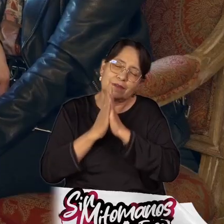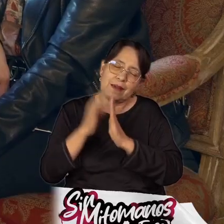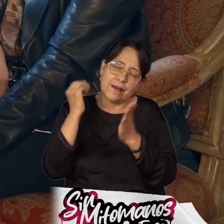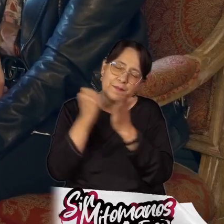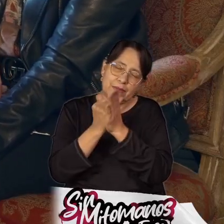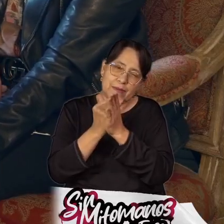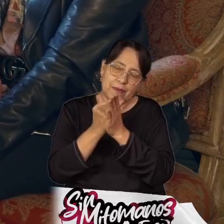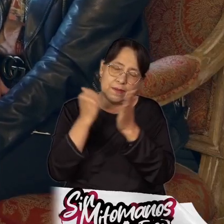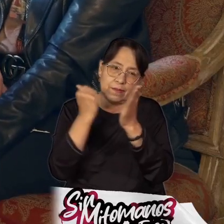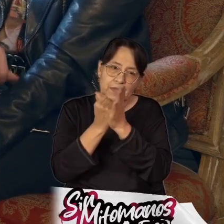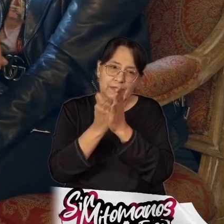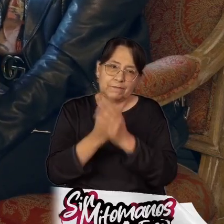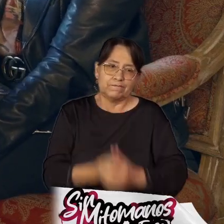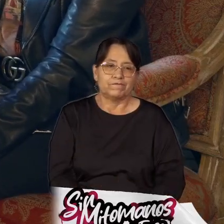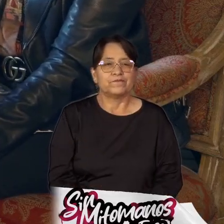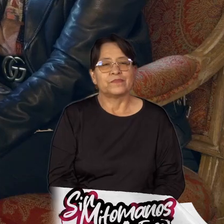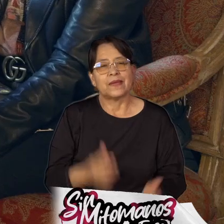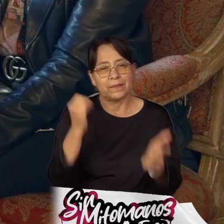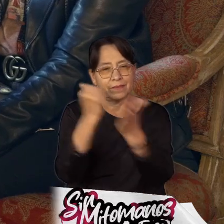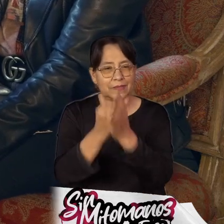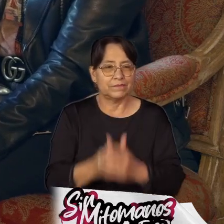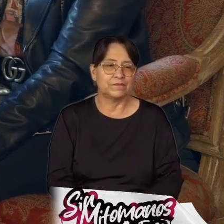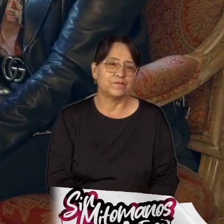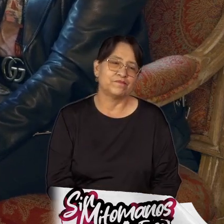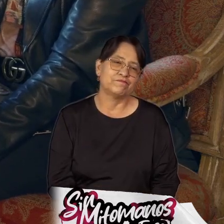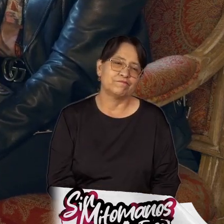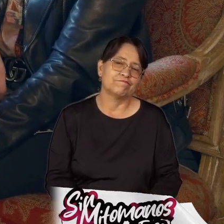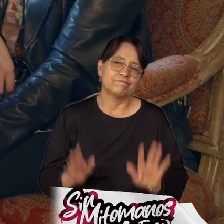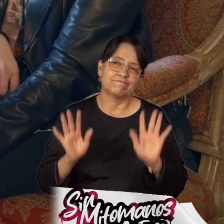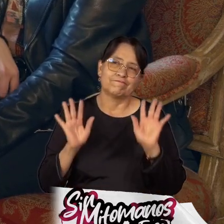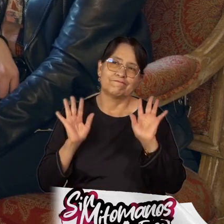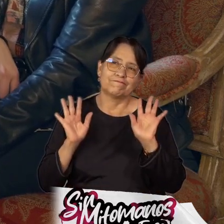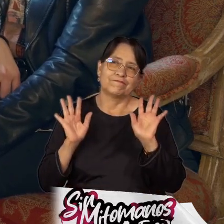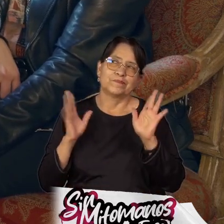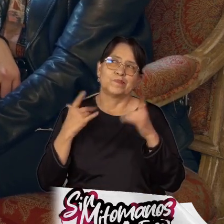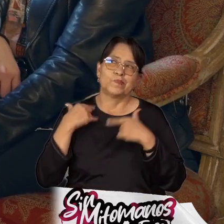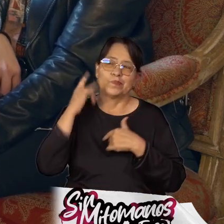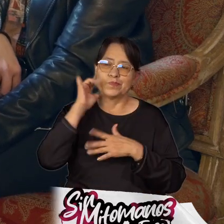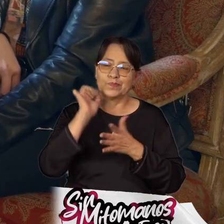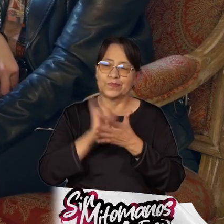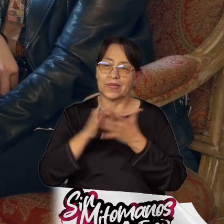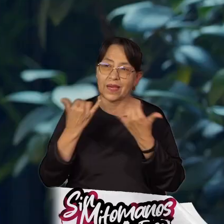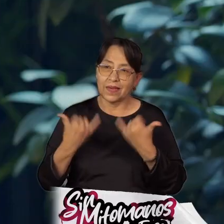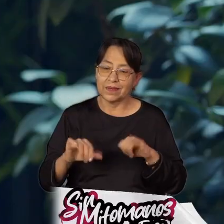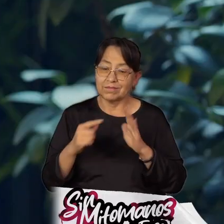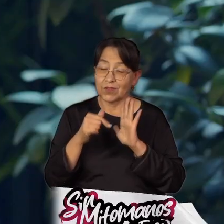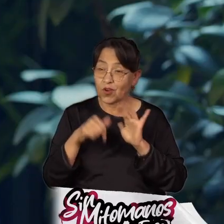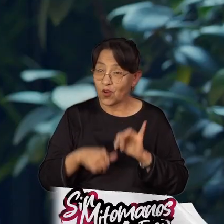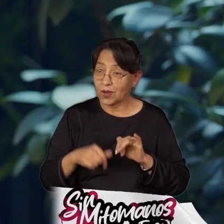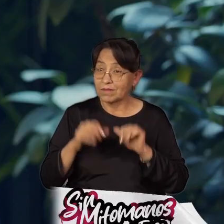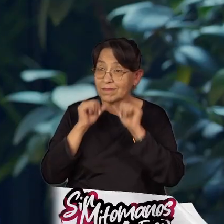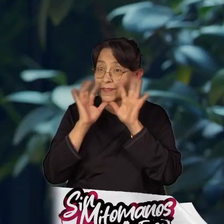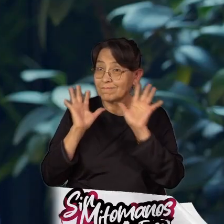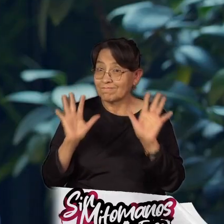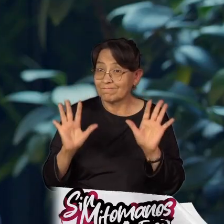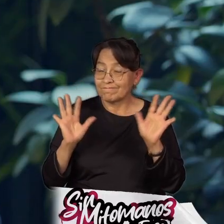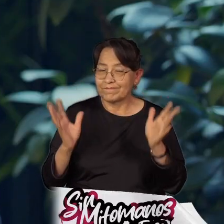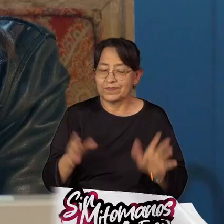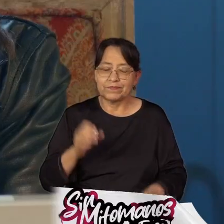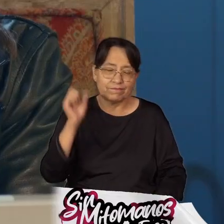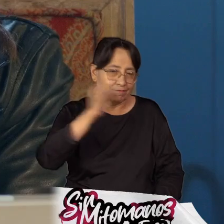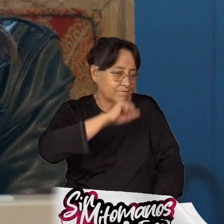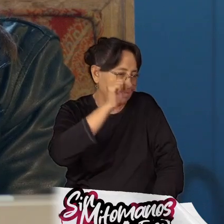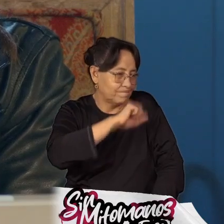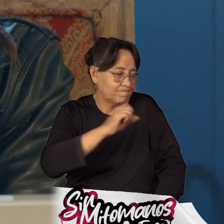Jesús. Oramos. Amén. Y amén. Amén. Bueno, yo creo que este programa fue de mucha bendición,